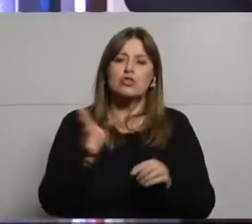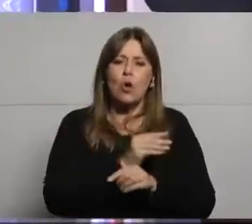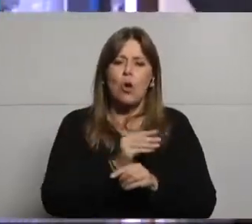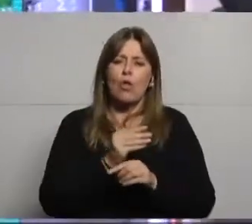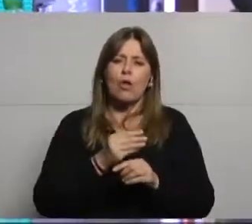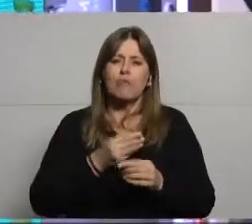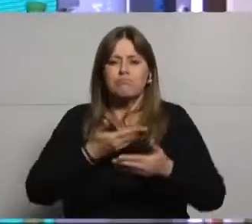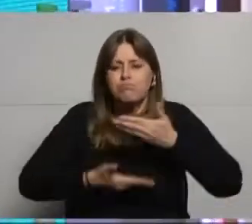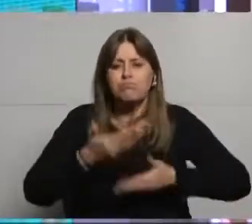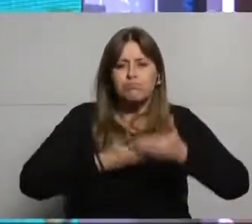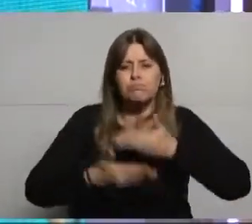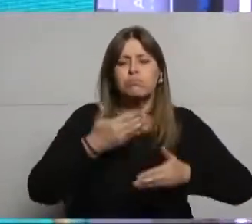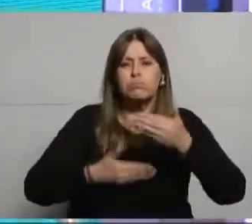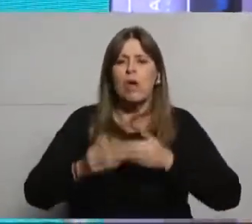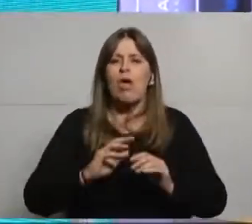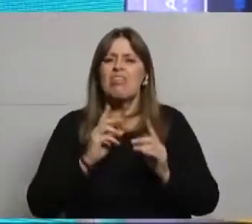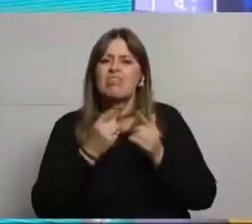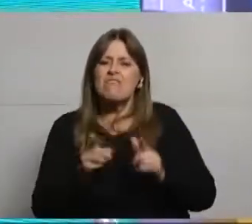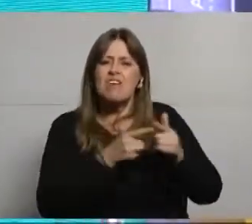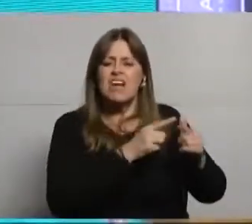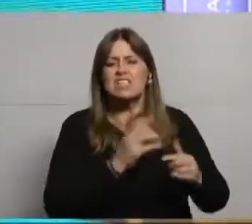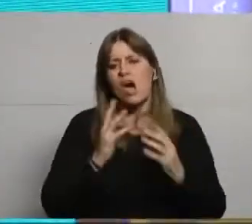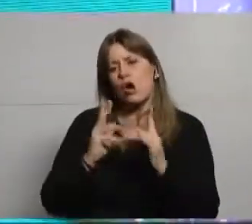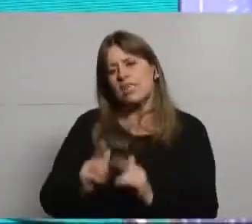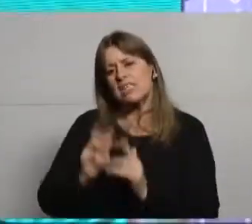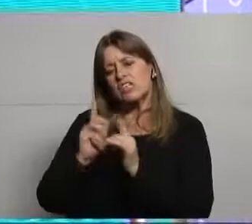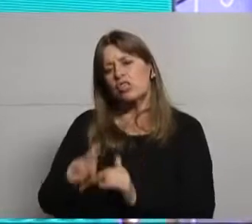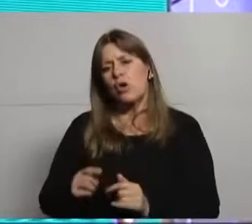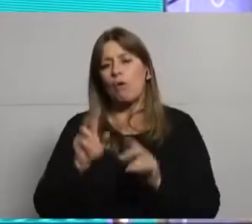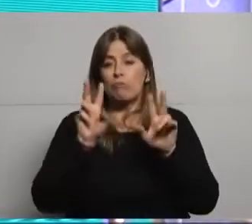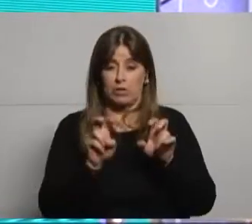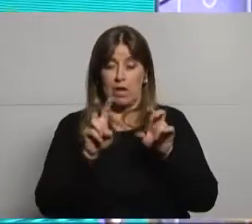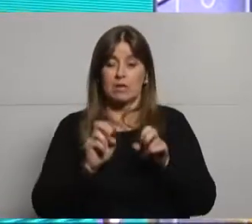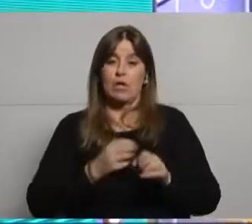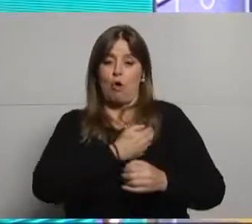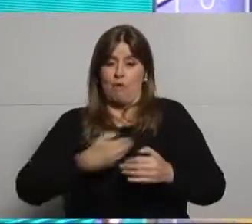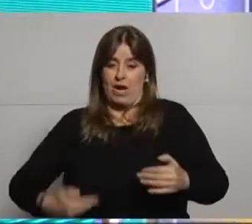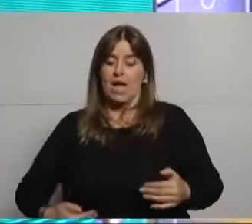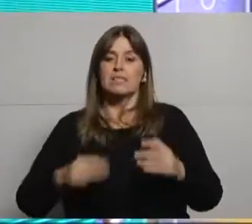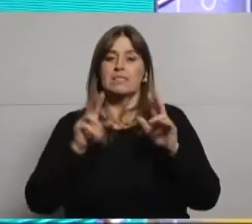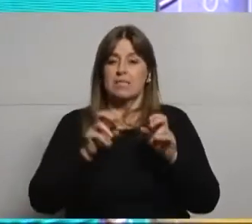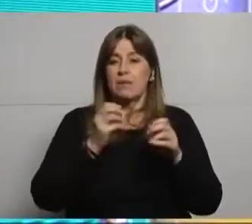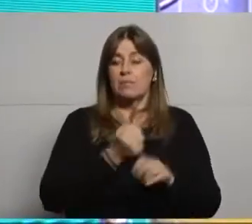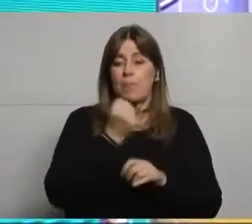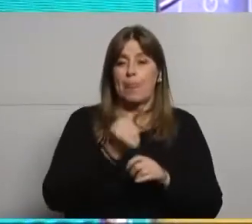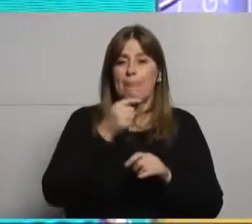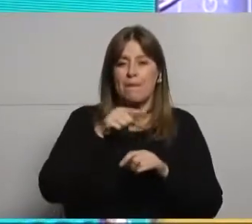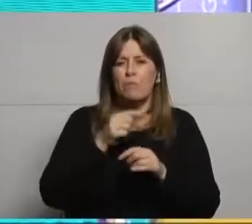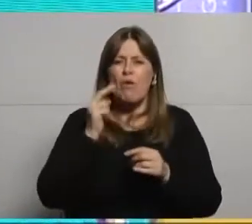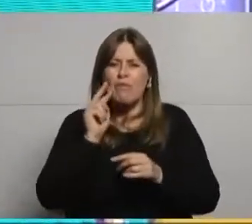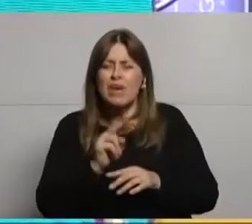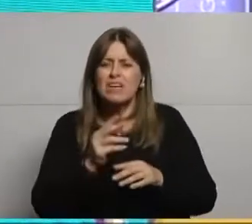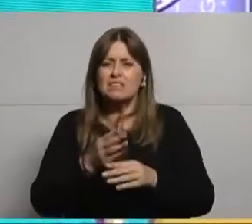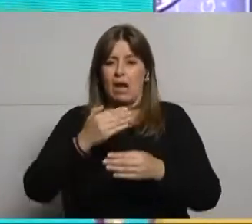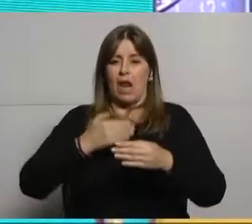cómo se intercambian las distintas organizaciones. Hay un tema, hablábamos recién de la gobernanza. ¿Cómo visualizás vos